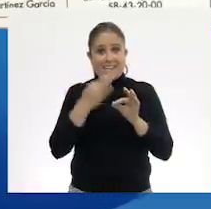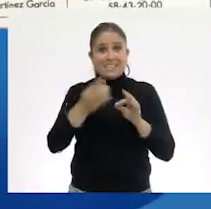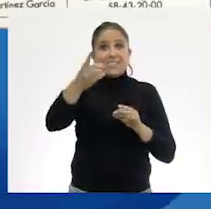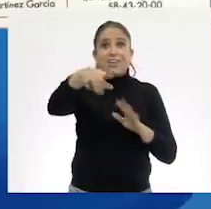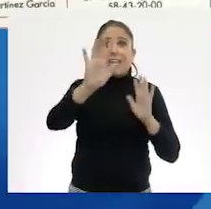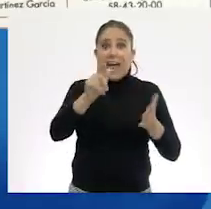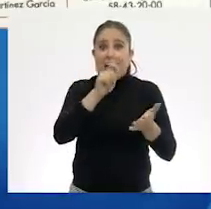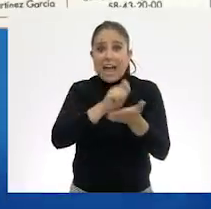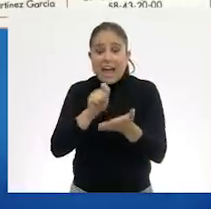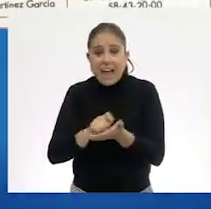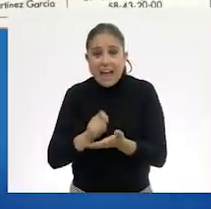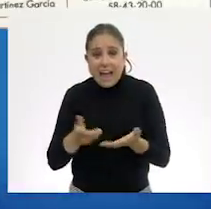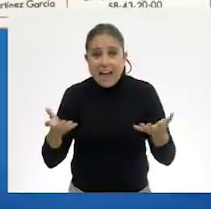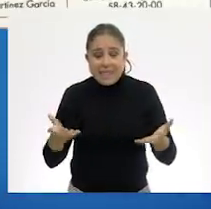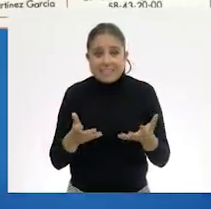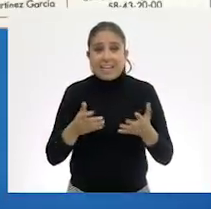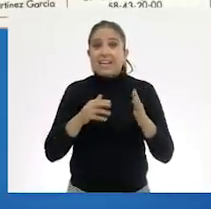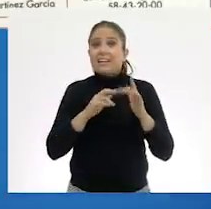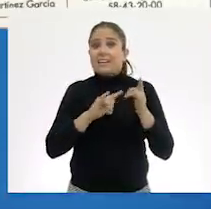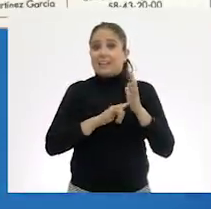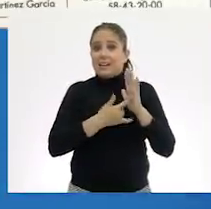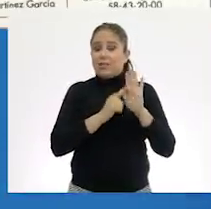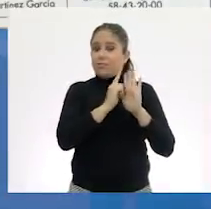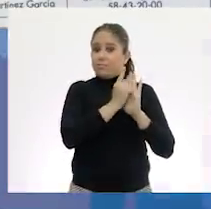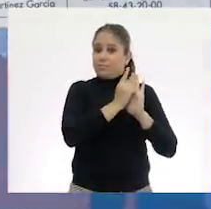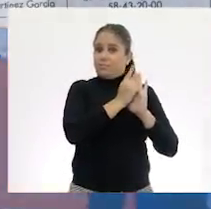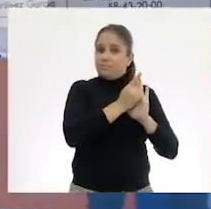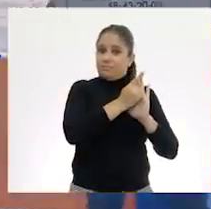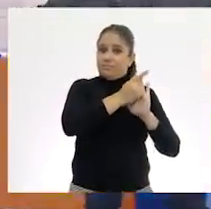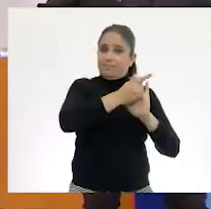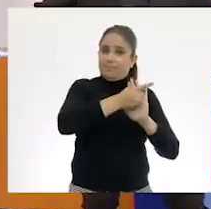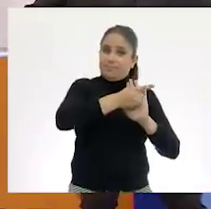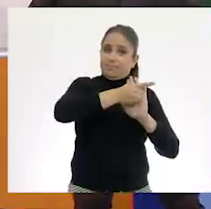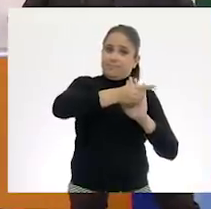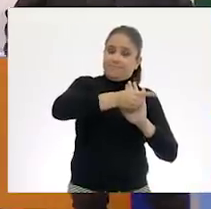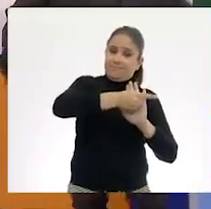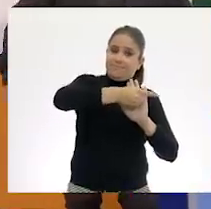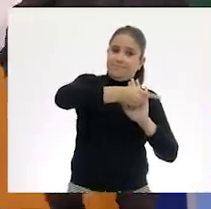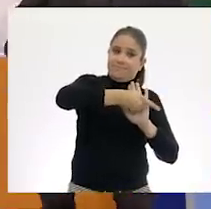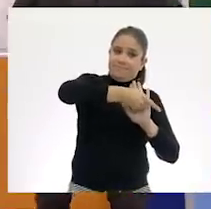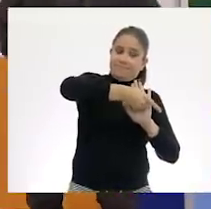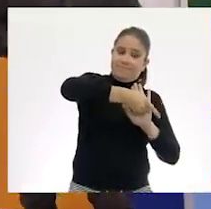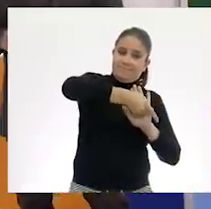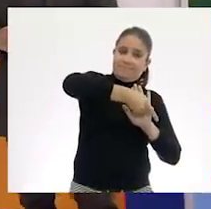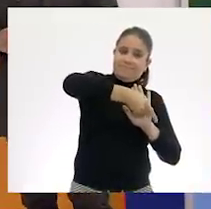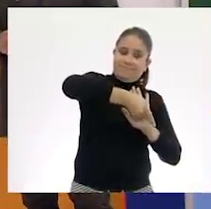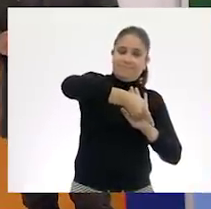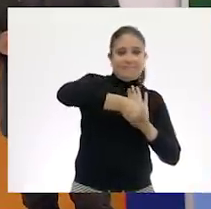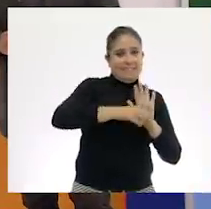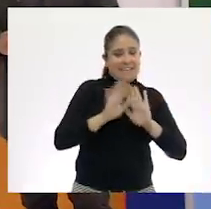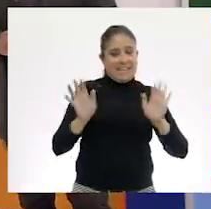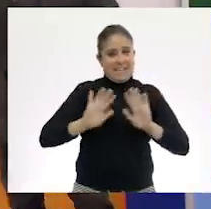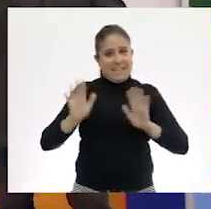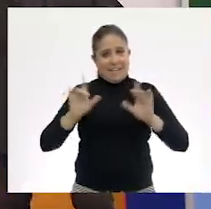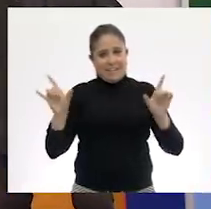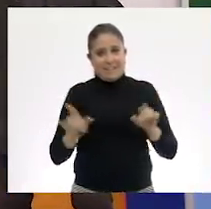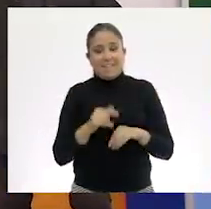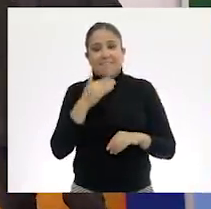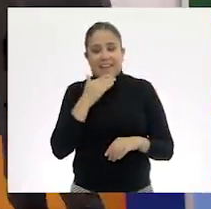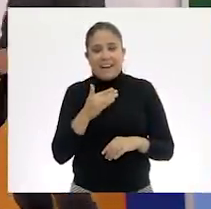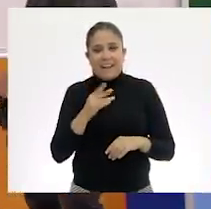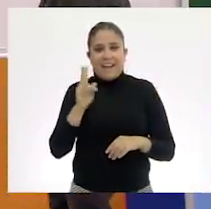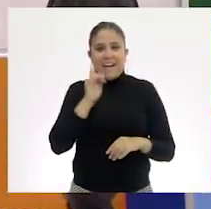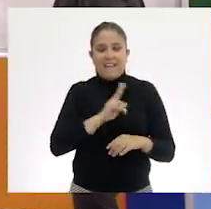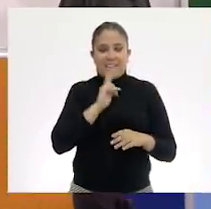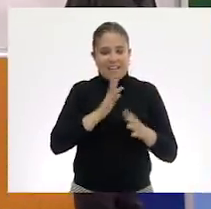casa? El reloj sigue haciendo tic-tac, tic-tac. Ya se les está acabando mucho el tiempo. Sí. Muy bien. Vamos a ver.